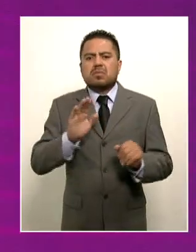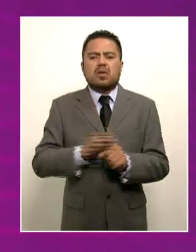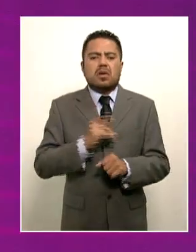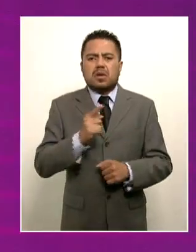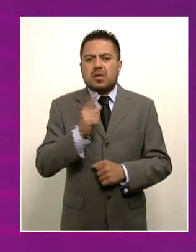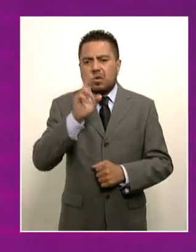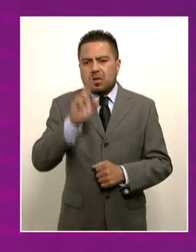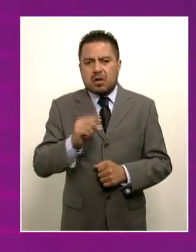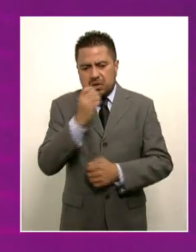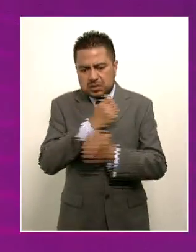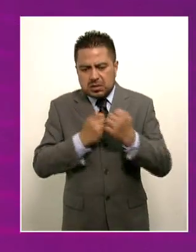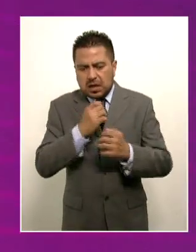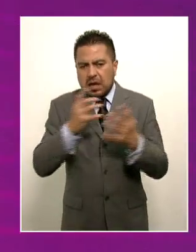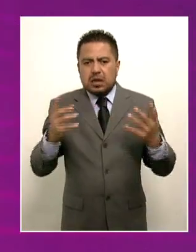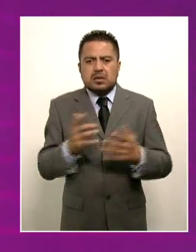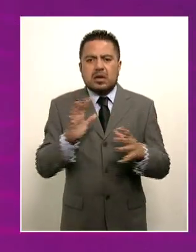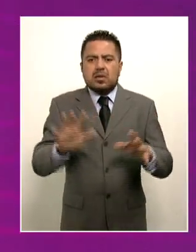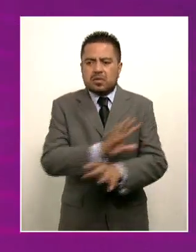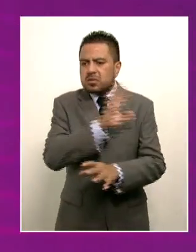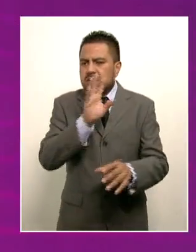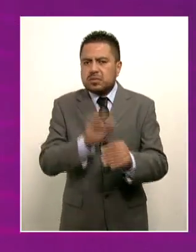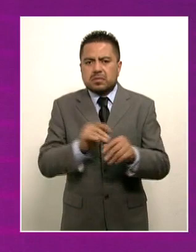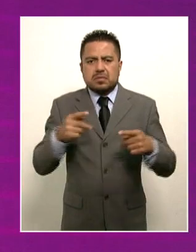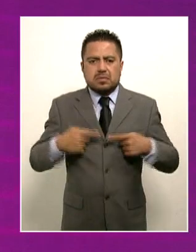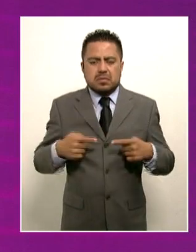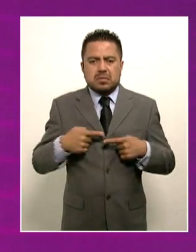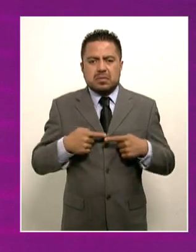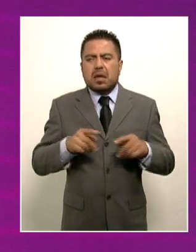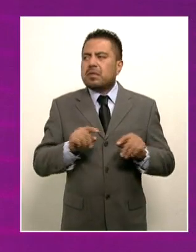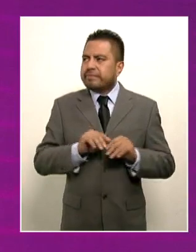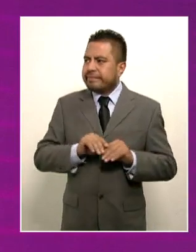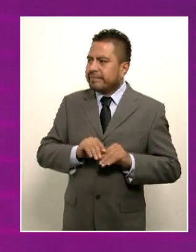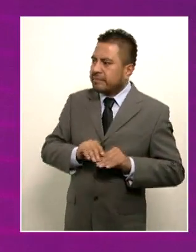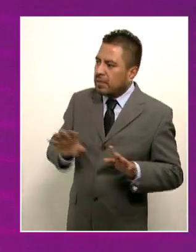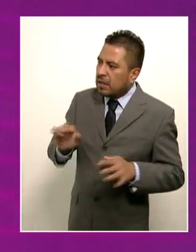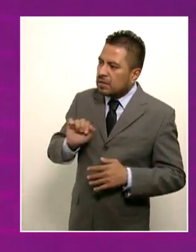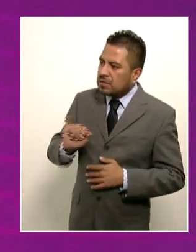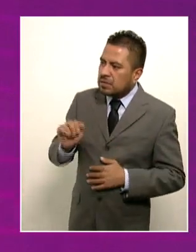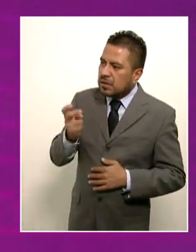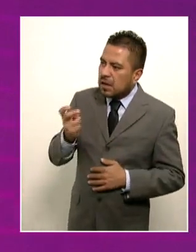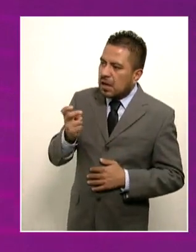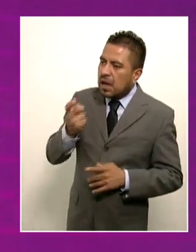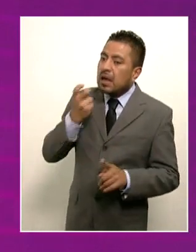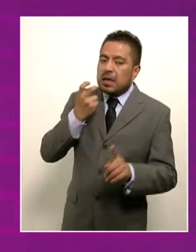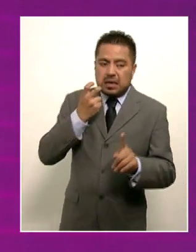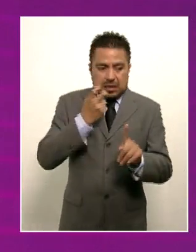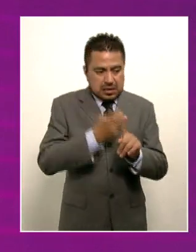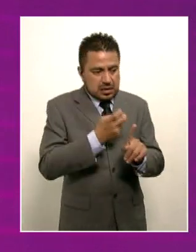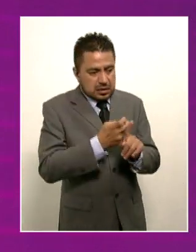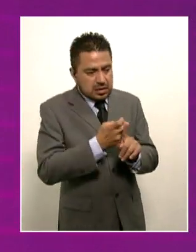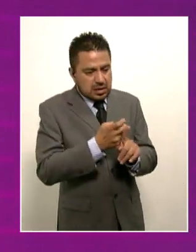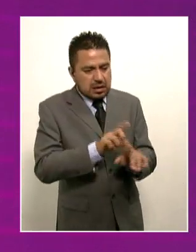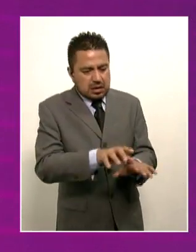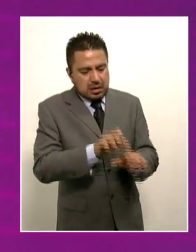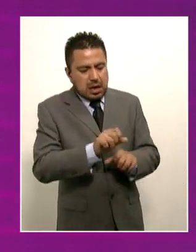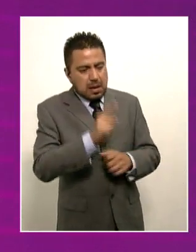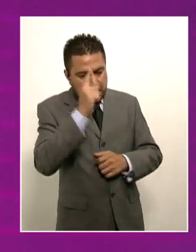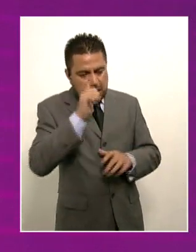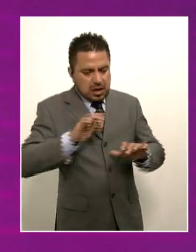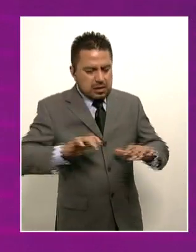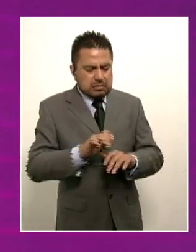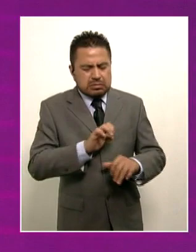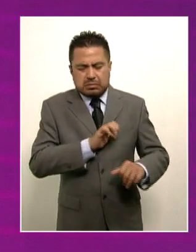no hacemos un examen a todas y a todos, ¿no? Claro. Entonces, eso es algo que se dirige específicamente a nosotros. Claro.